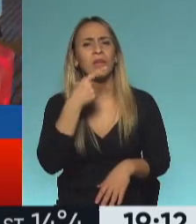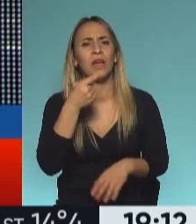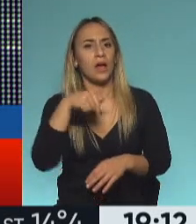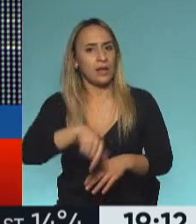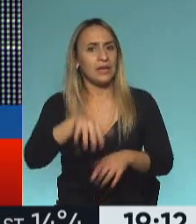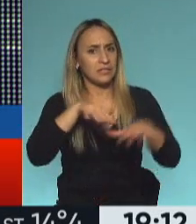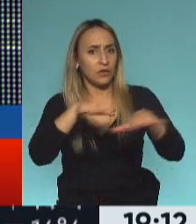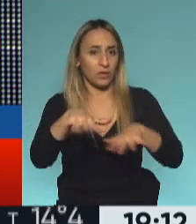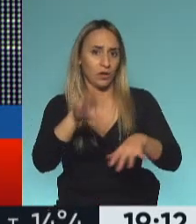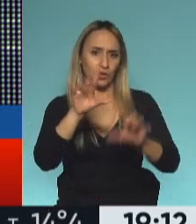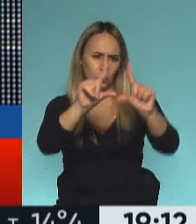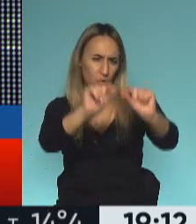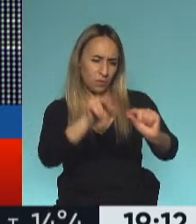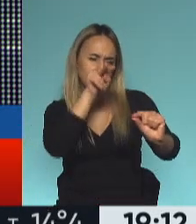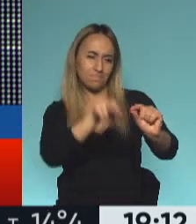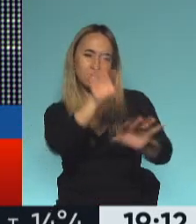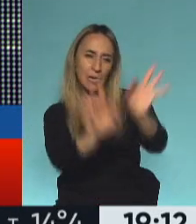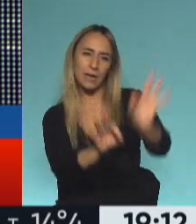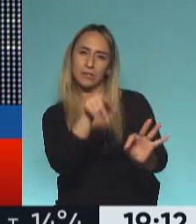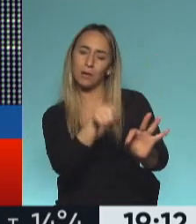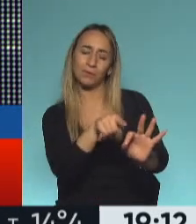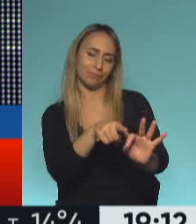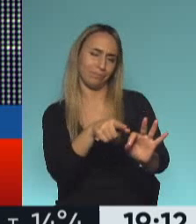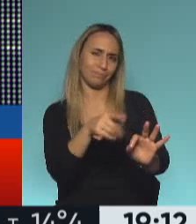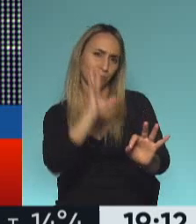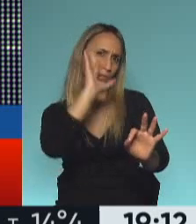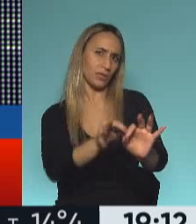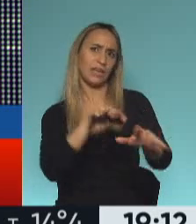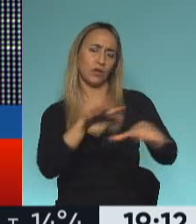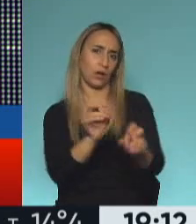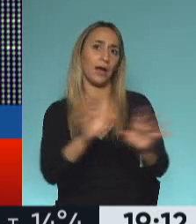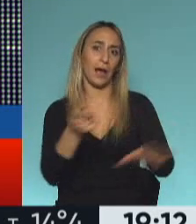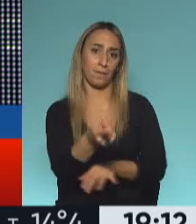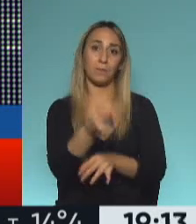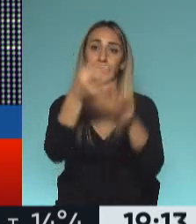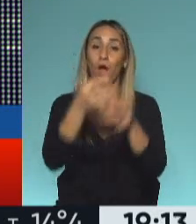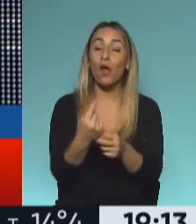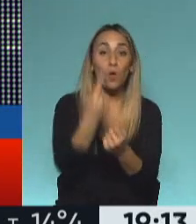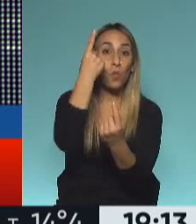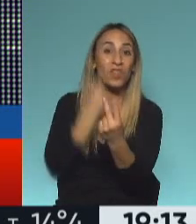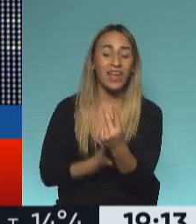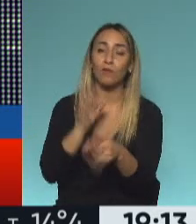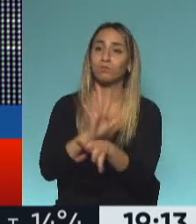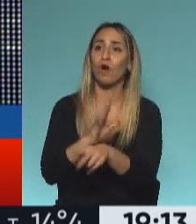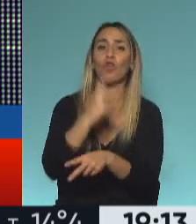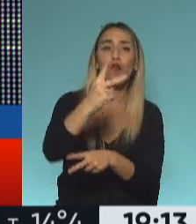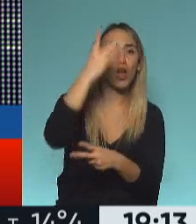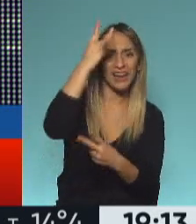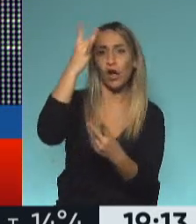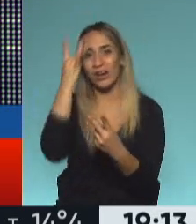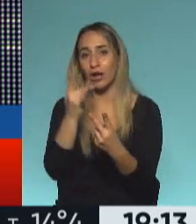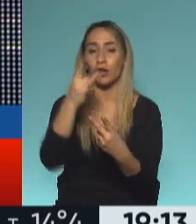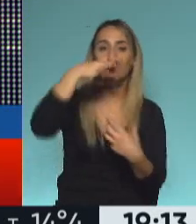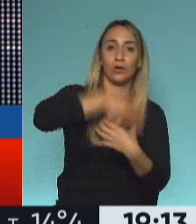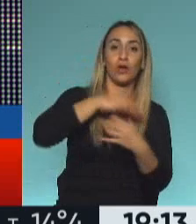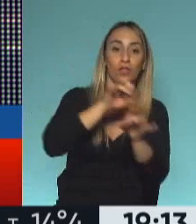estamos viendo hoy lo refleja, los números realmente alarman, porque hablamos de 2 récords en un solo día. Tenemos que, no es un dato